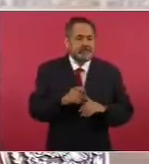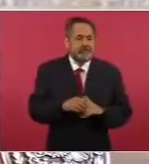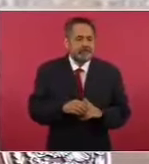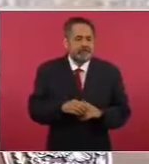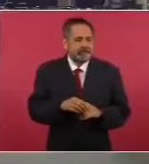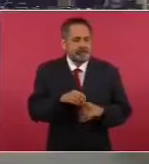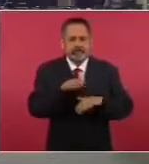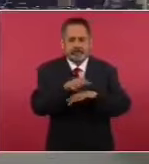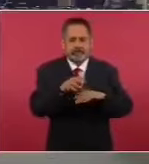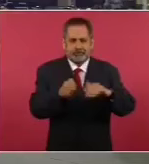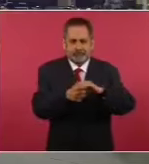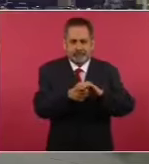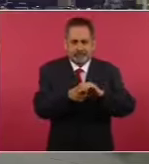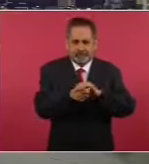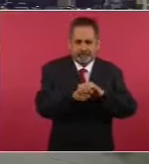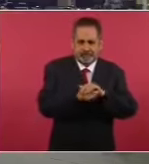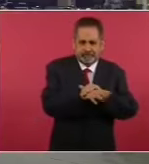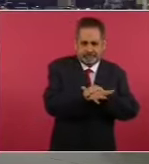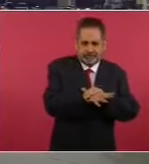lo de Ayotzinapa,